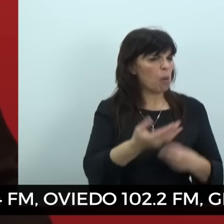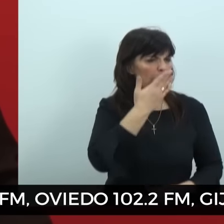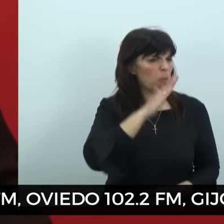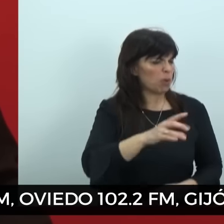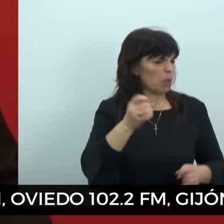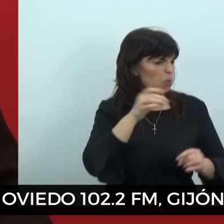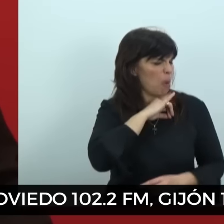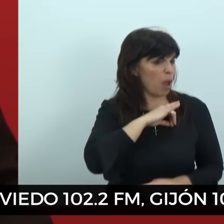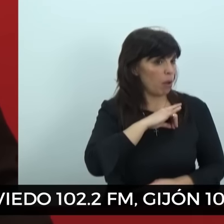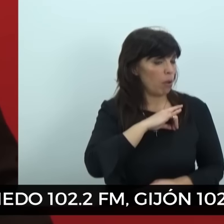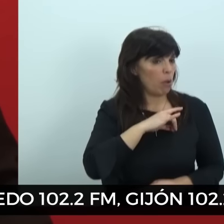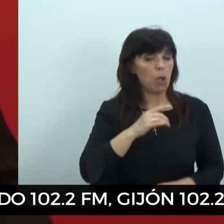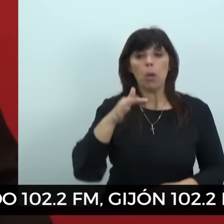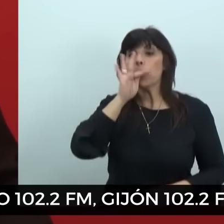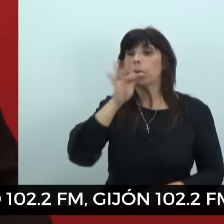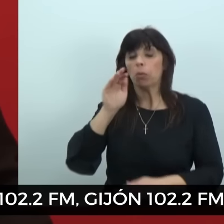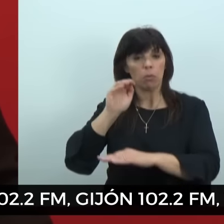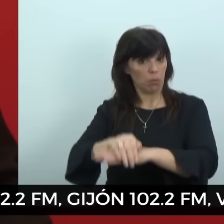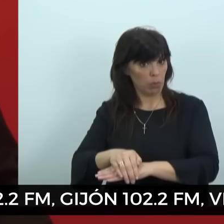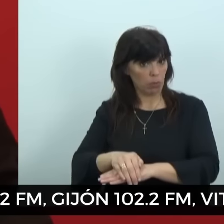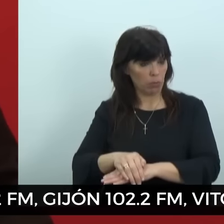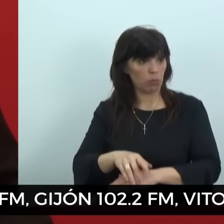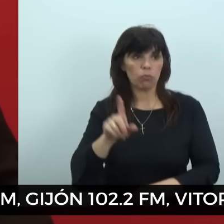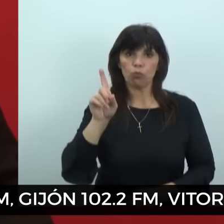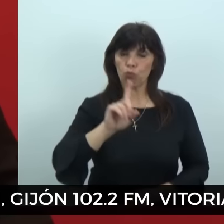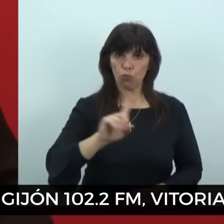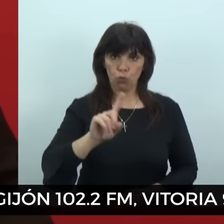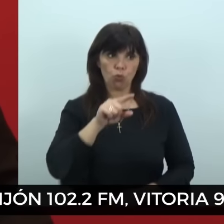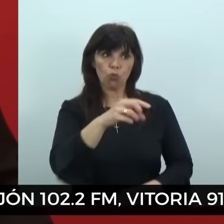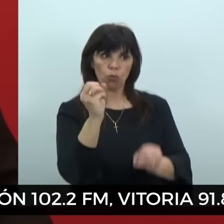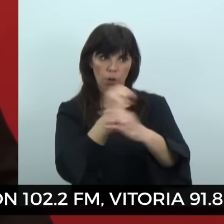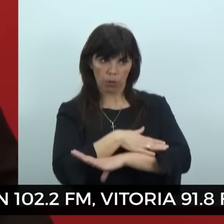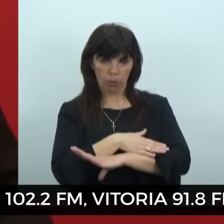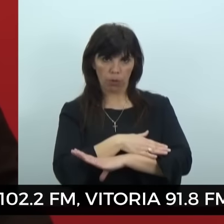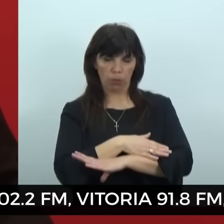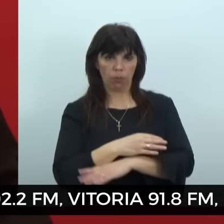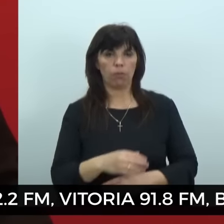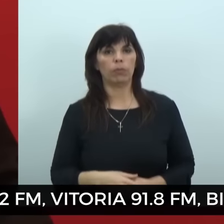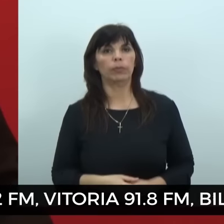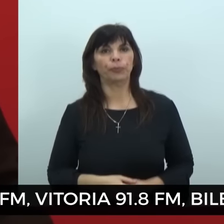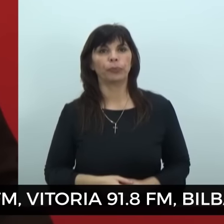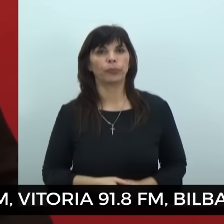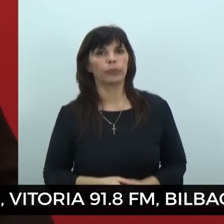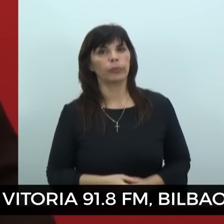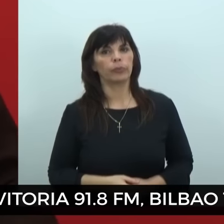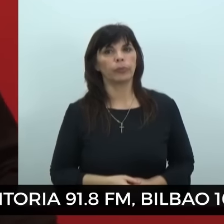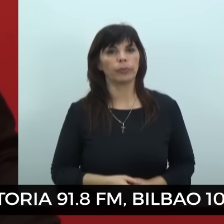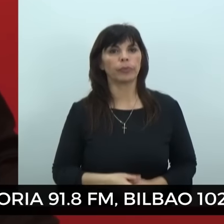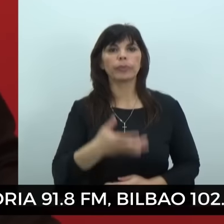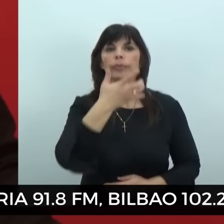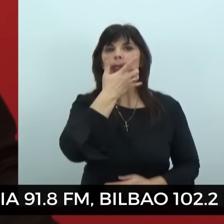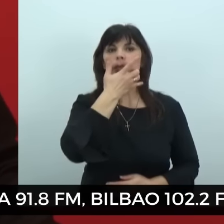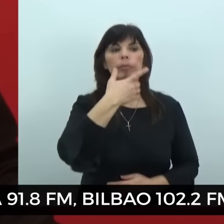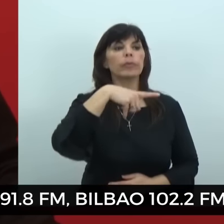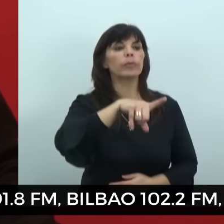Quiero decirte, estás equivocado. Estás equivocado. Si tu